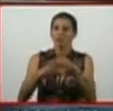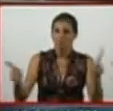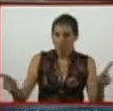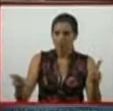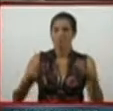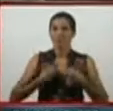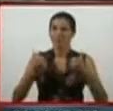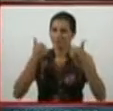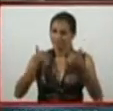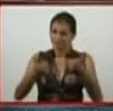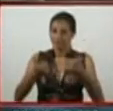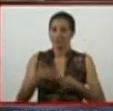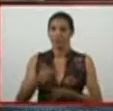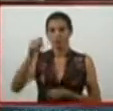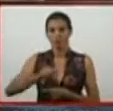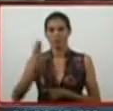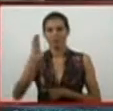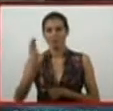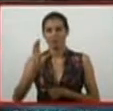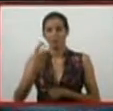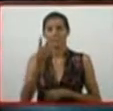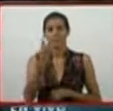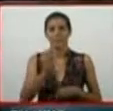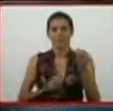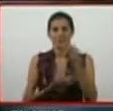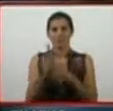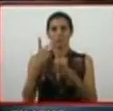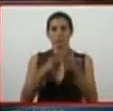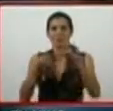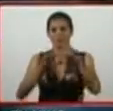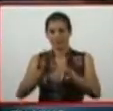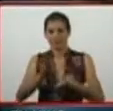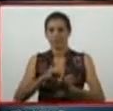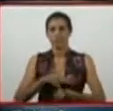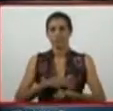convivencia. Esto fue hoy en Caracas, el 20 de mayo de